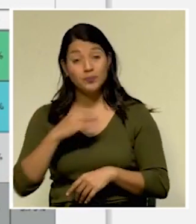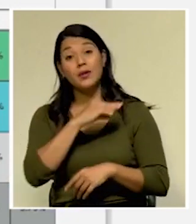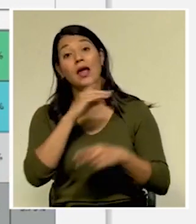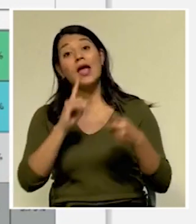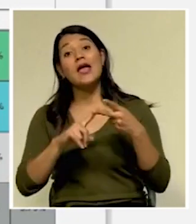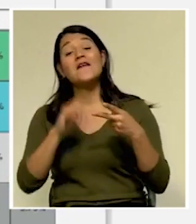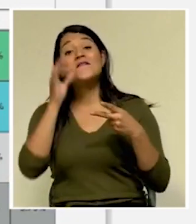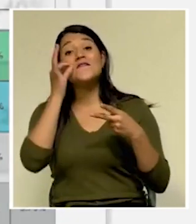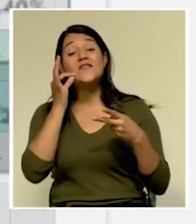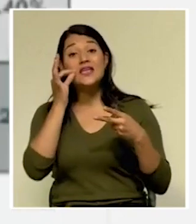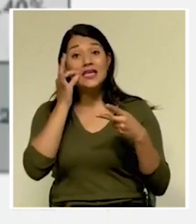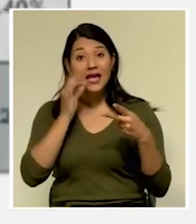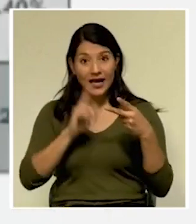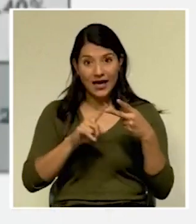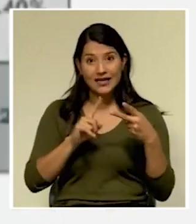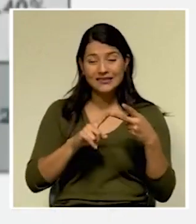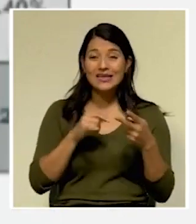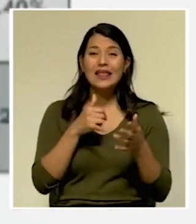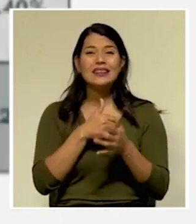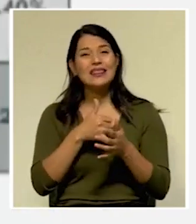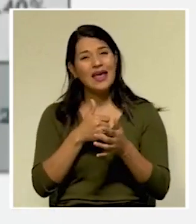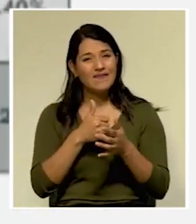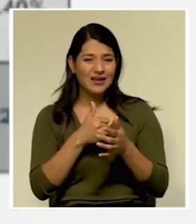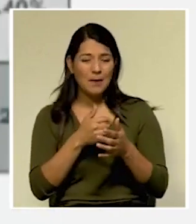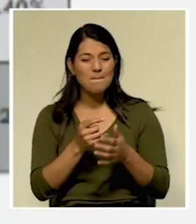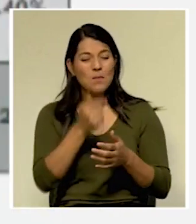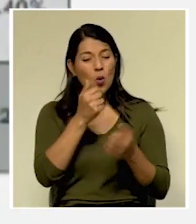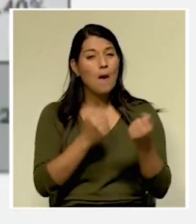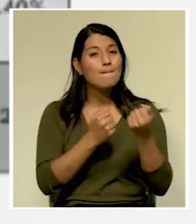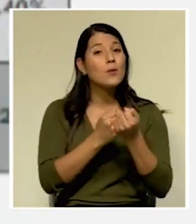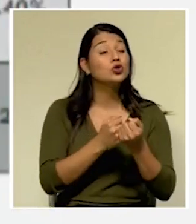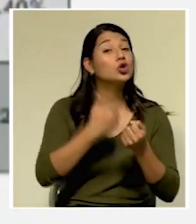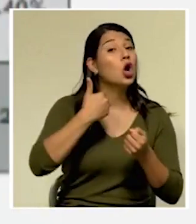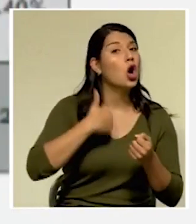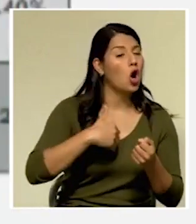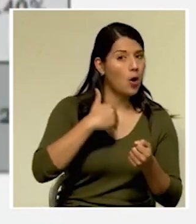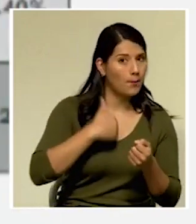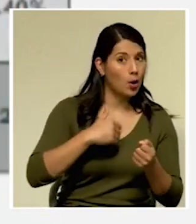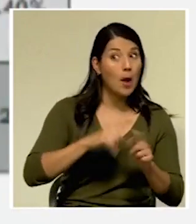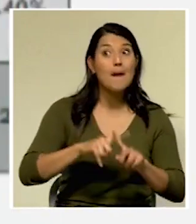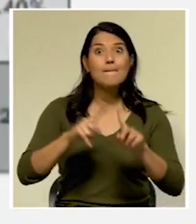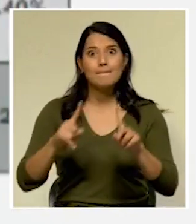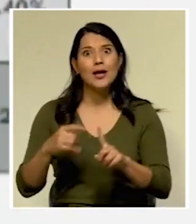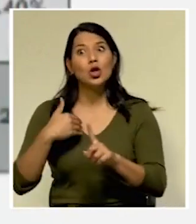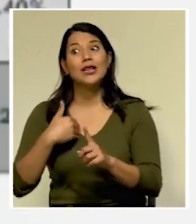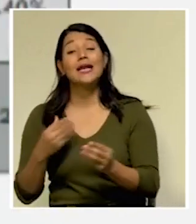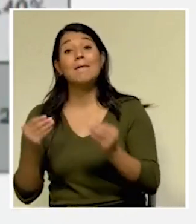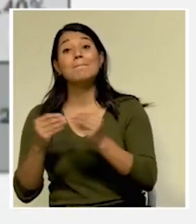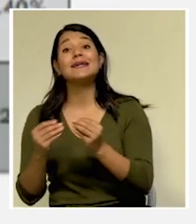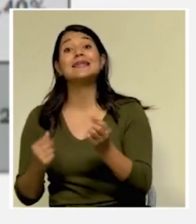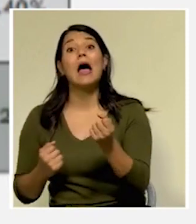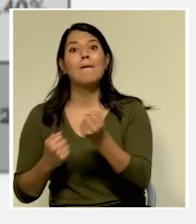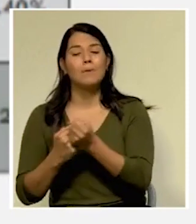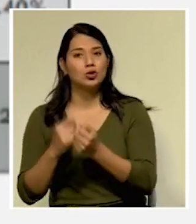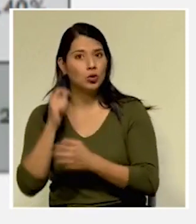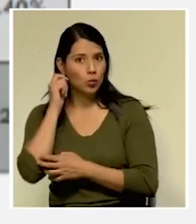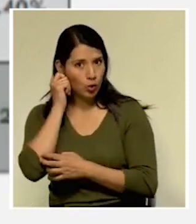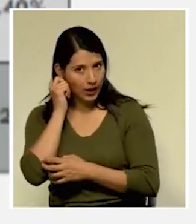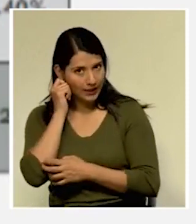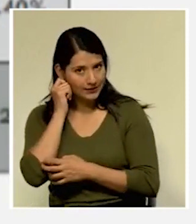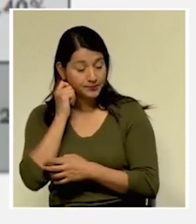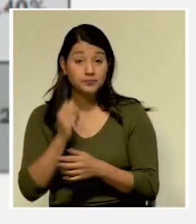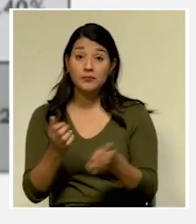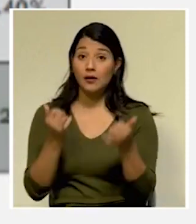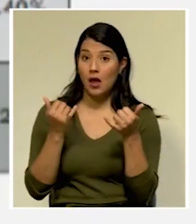María Figueres está débil en el voto masculino, pero tiene, digamos, relativamente un voto importante entre mujeres. Ahora